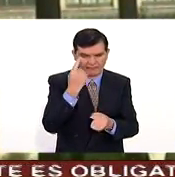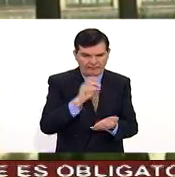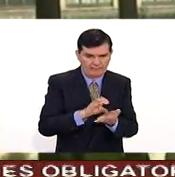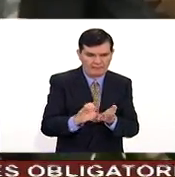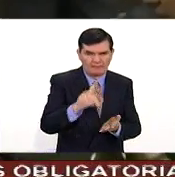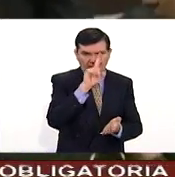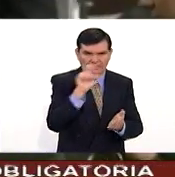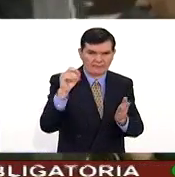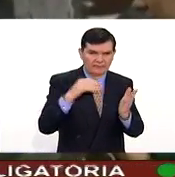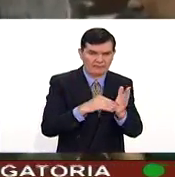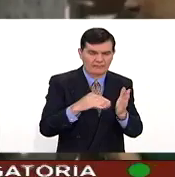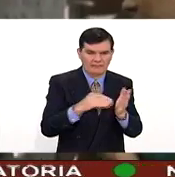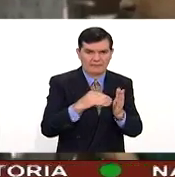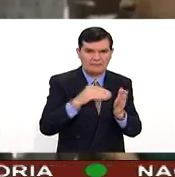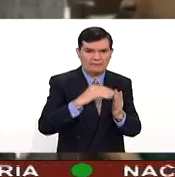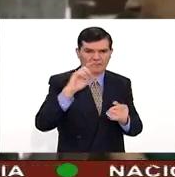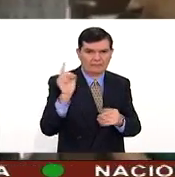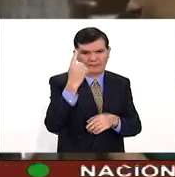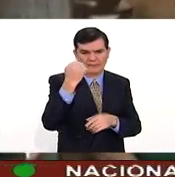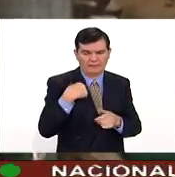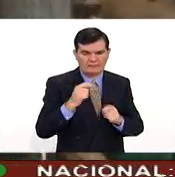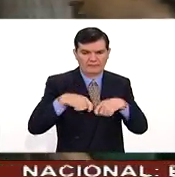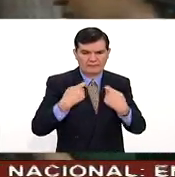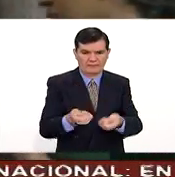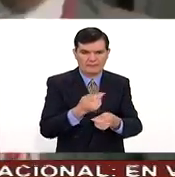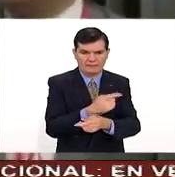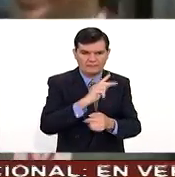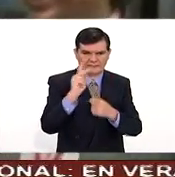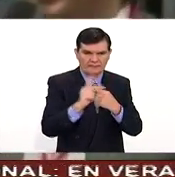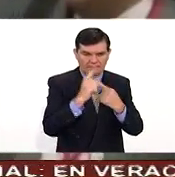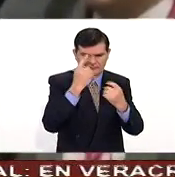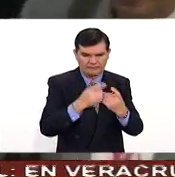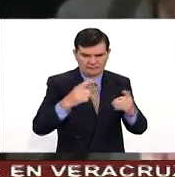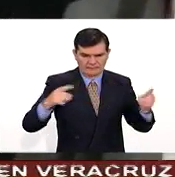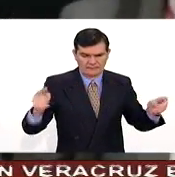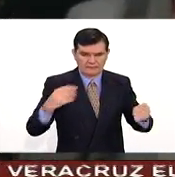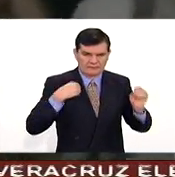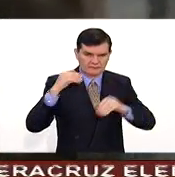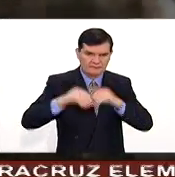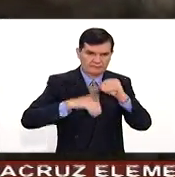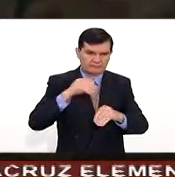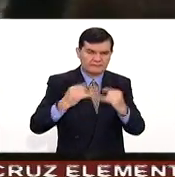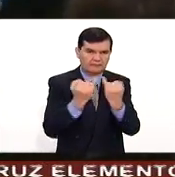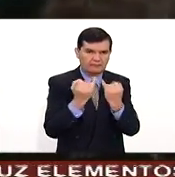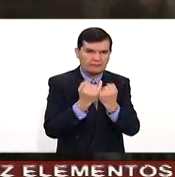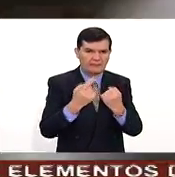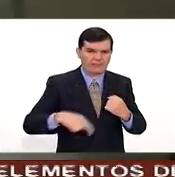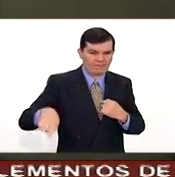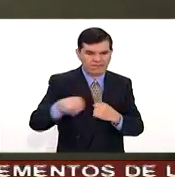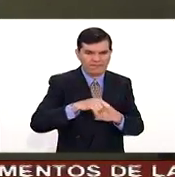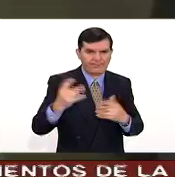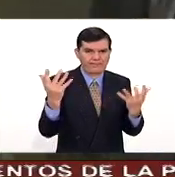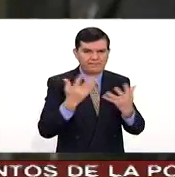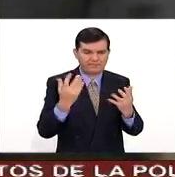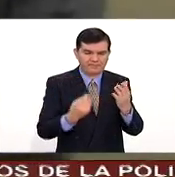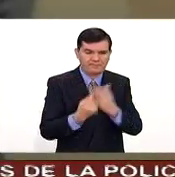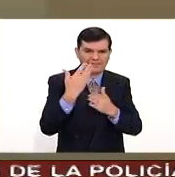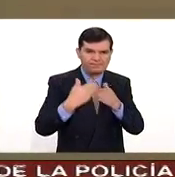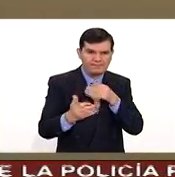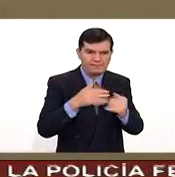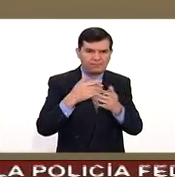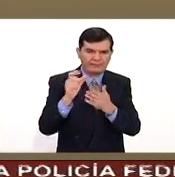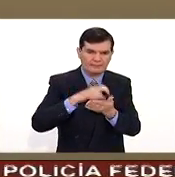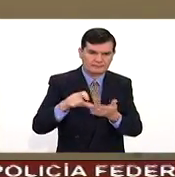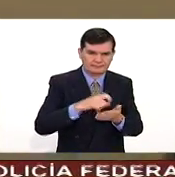de 100,000 millones de dólares que se les daría a los países en vías de desarrollo para que ellos puedan precisamente innovar, puedan